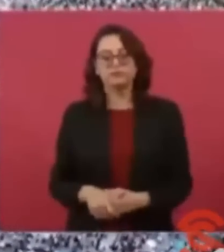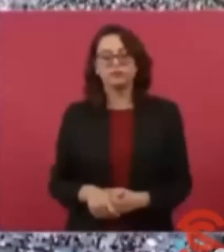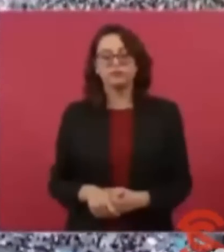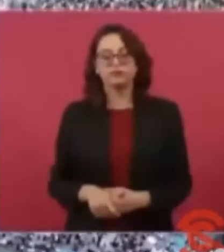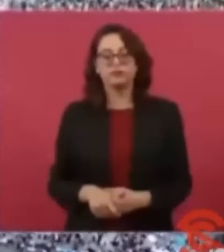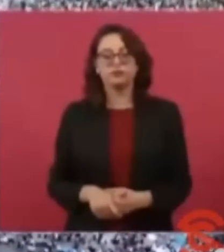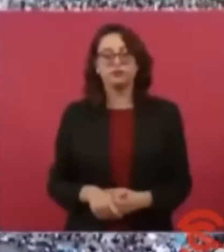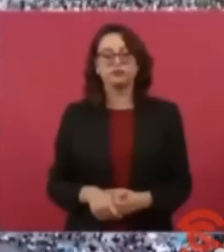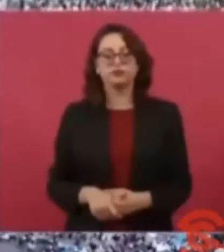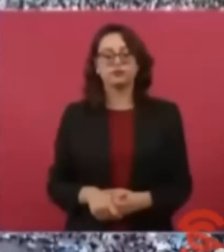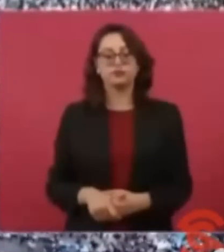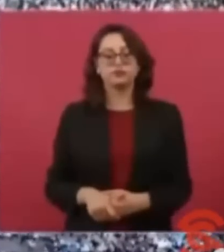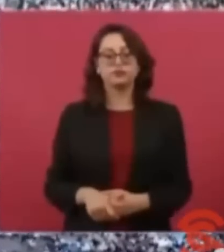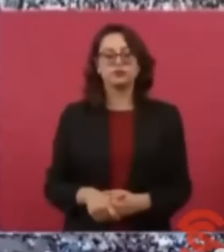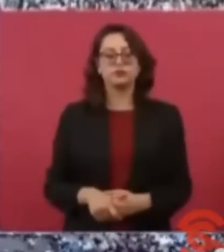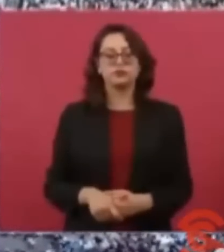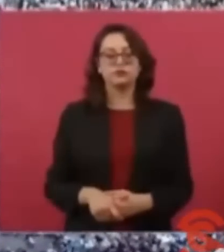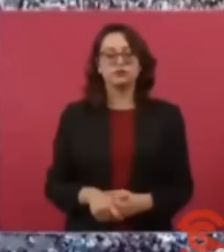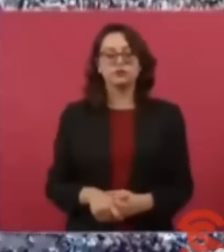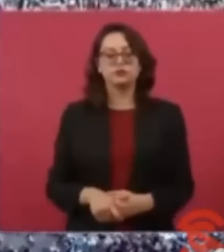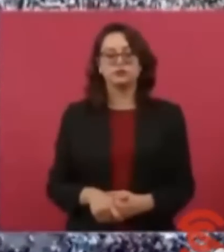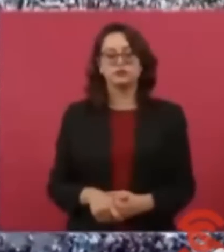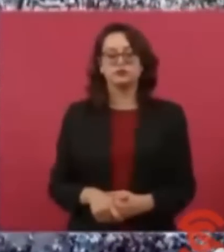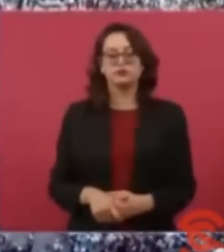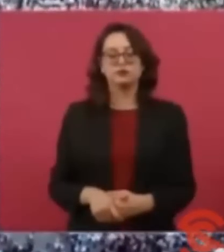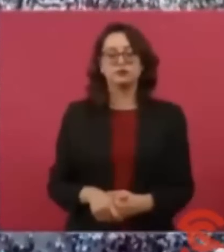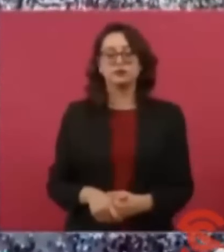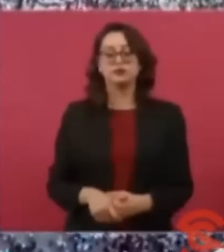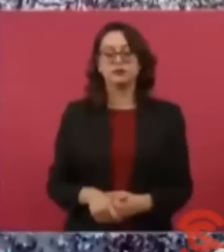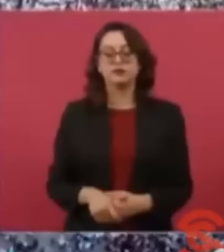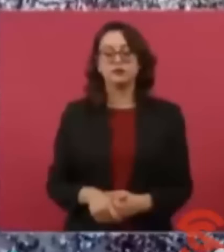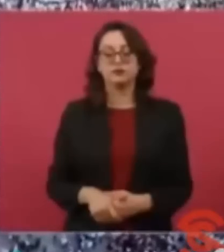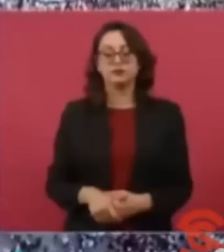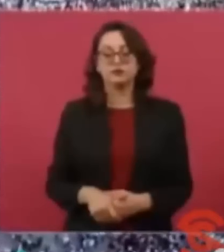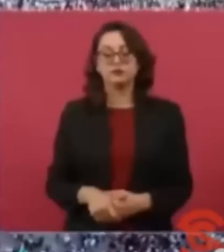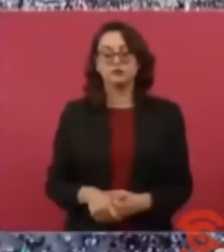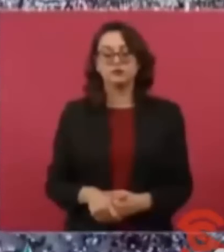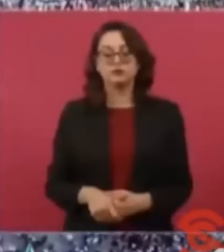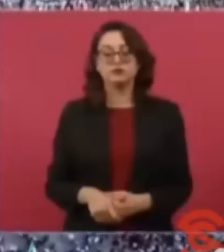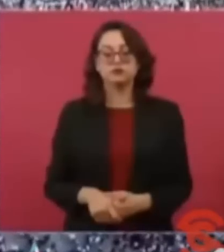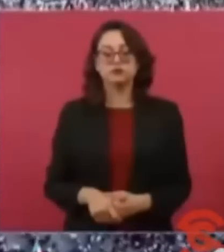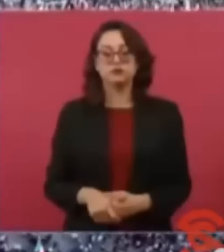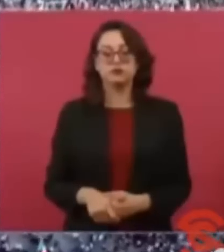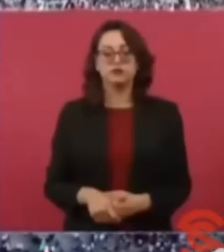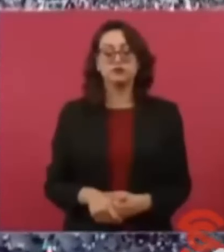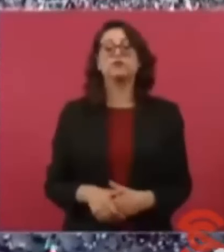Y también a los pueblos y comunidades